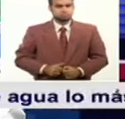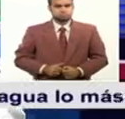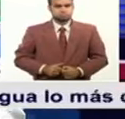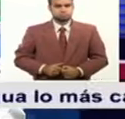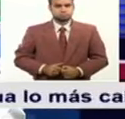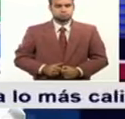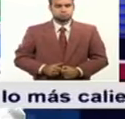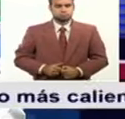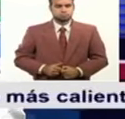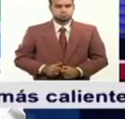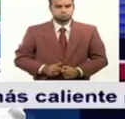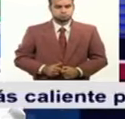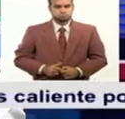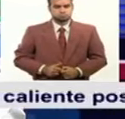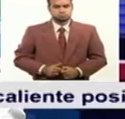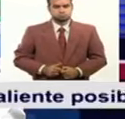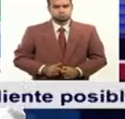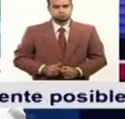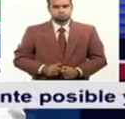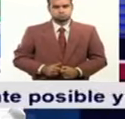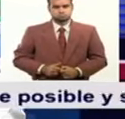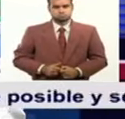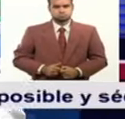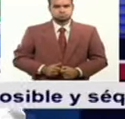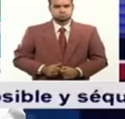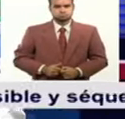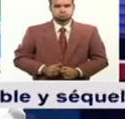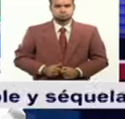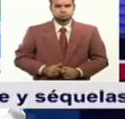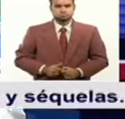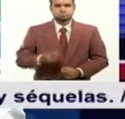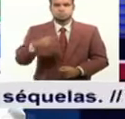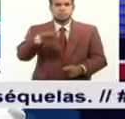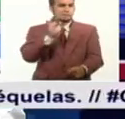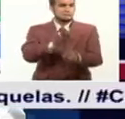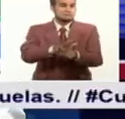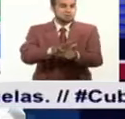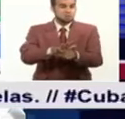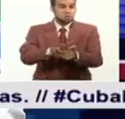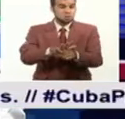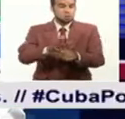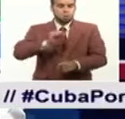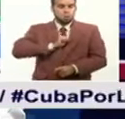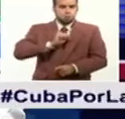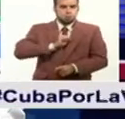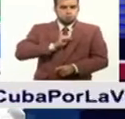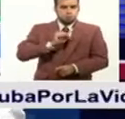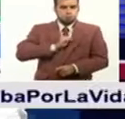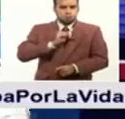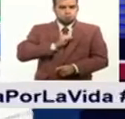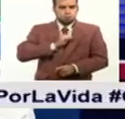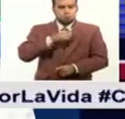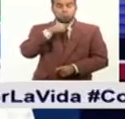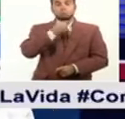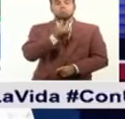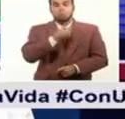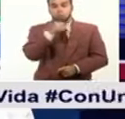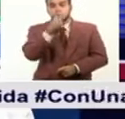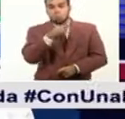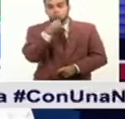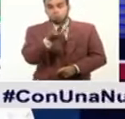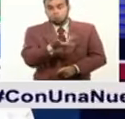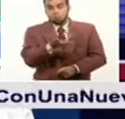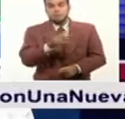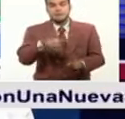de comorbilidad, que comenzó con tos, con expectoración, falta de aire y